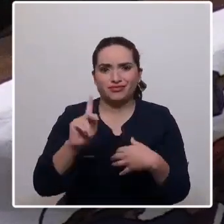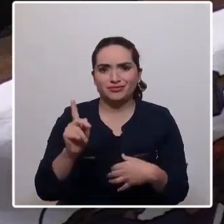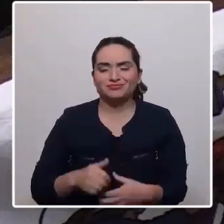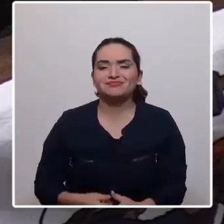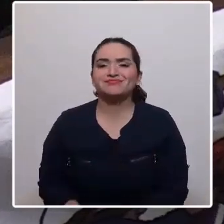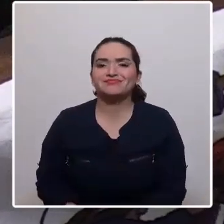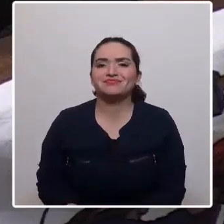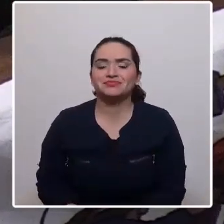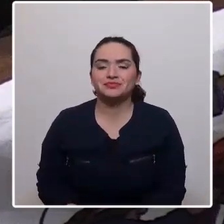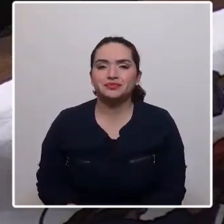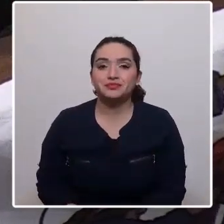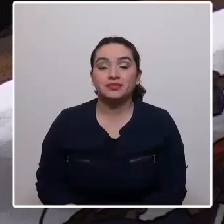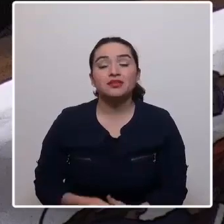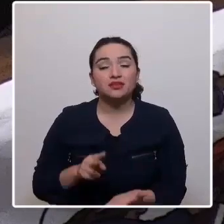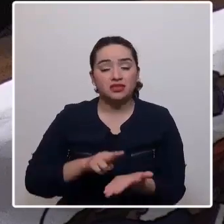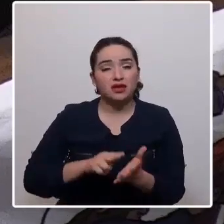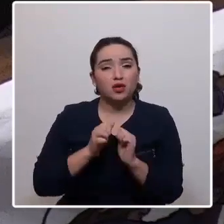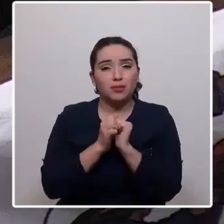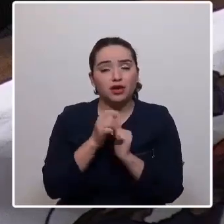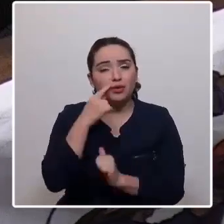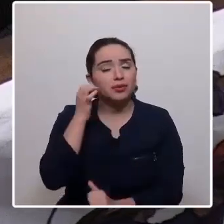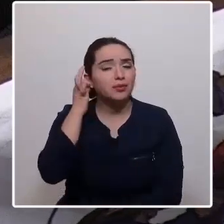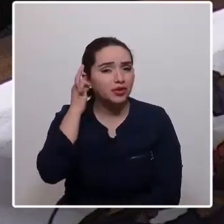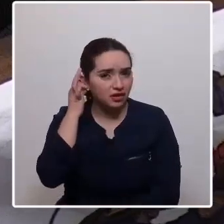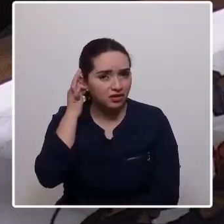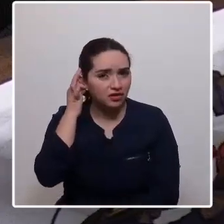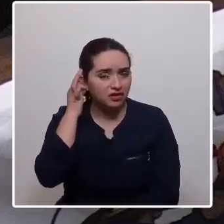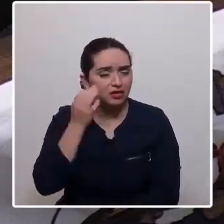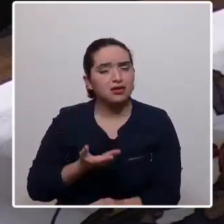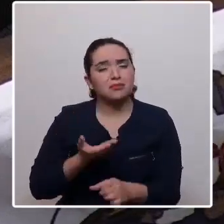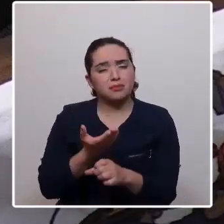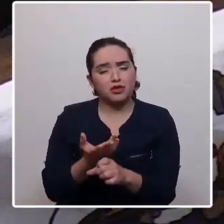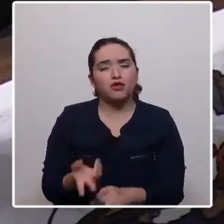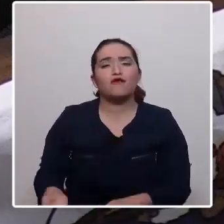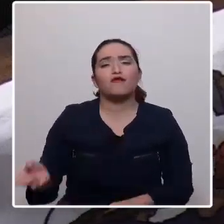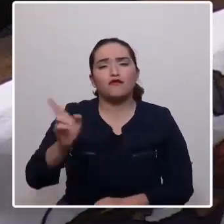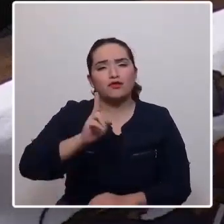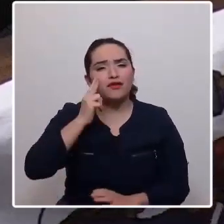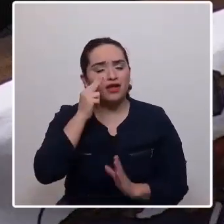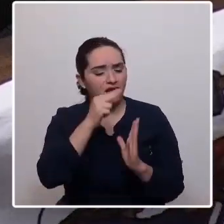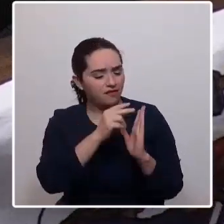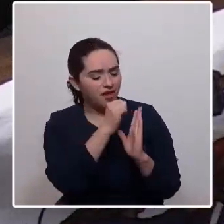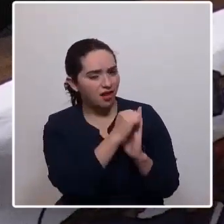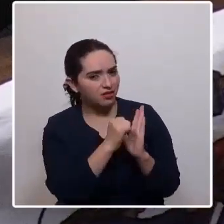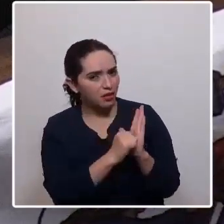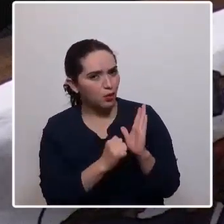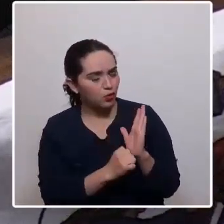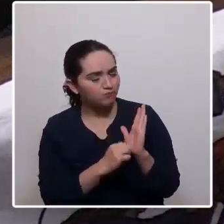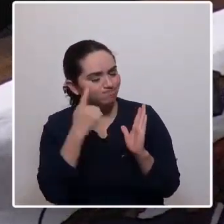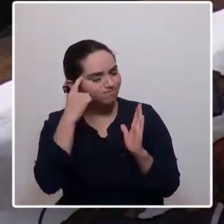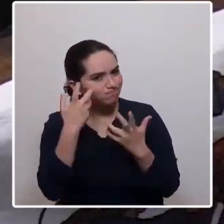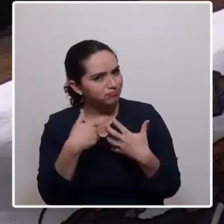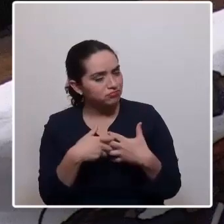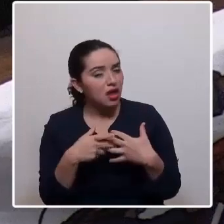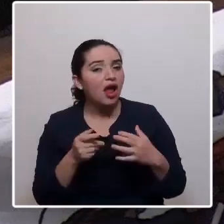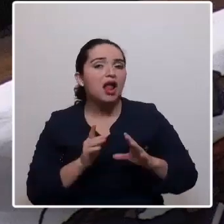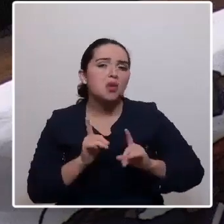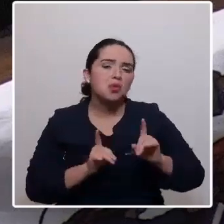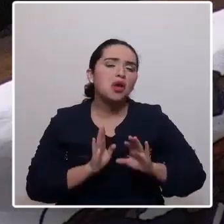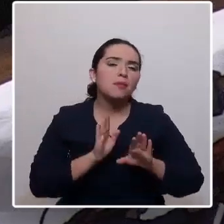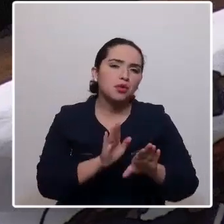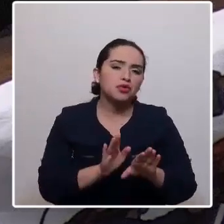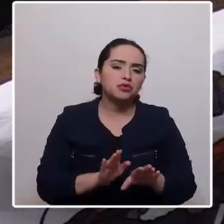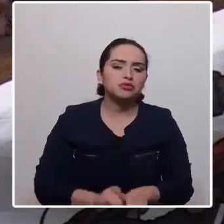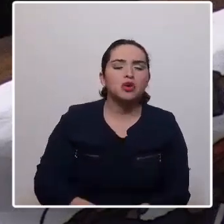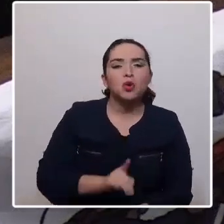De verdad, compañeros y compañeros, les pido volver a darle vuelta a varios de estos artículos. Por cierto que apoyaré varios de aquellos, 1, 2, 3, 6,